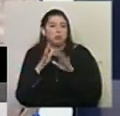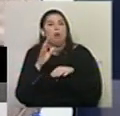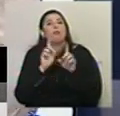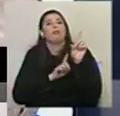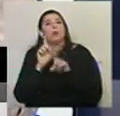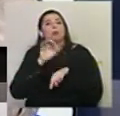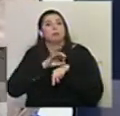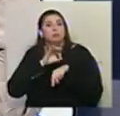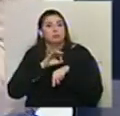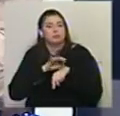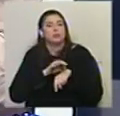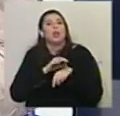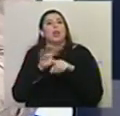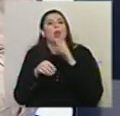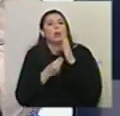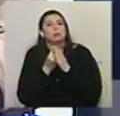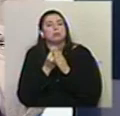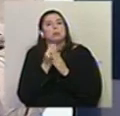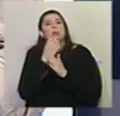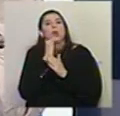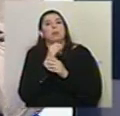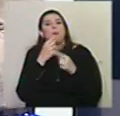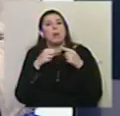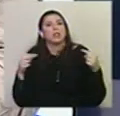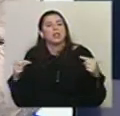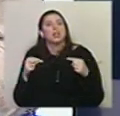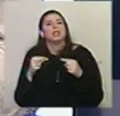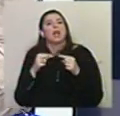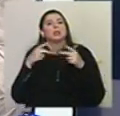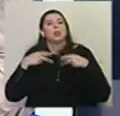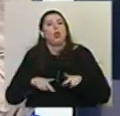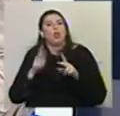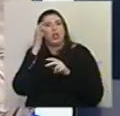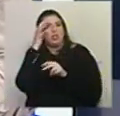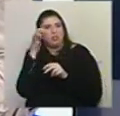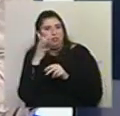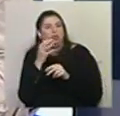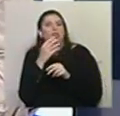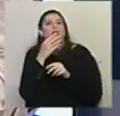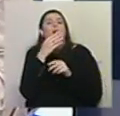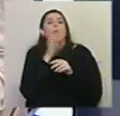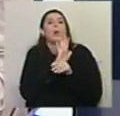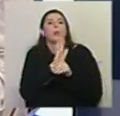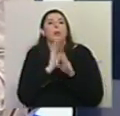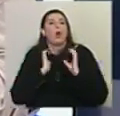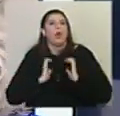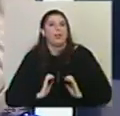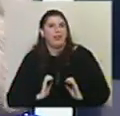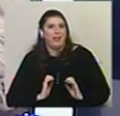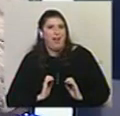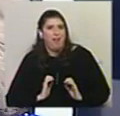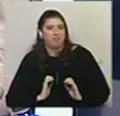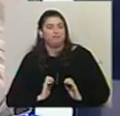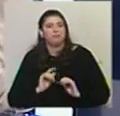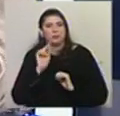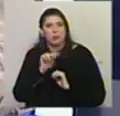incorporó la bioética, la metodología científica, una cantidad de disciplinas que tienden a observar